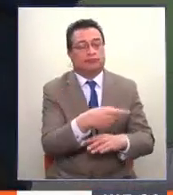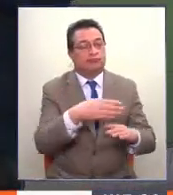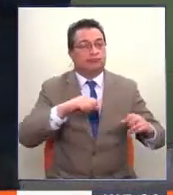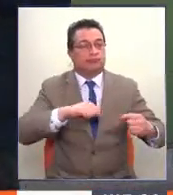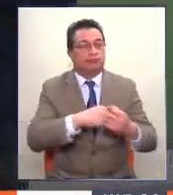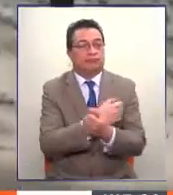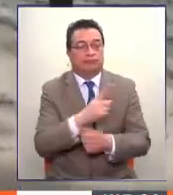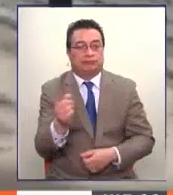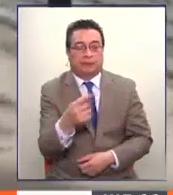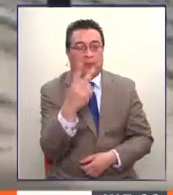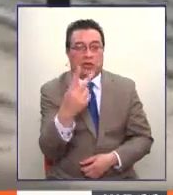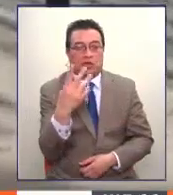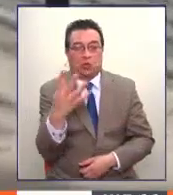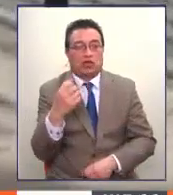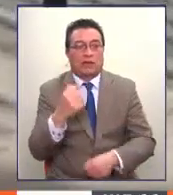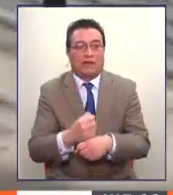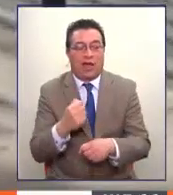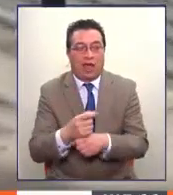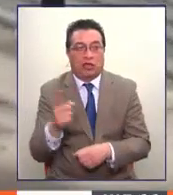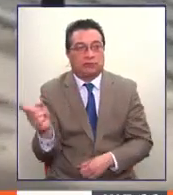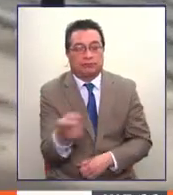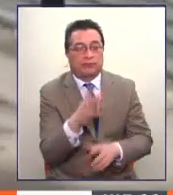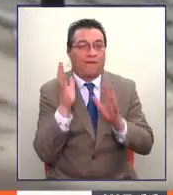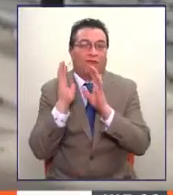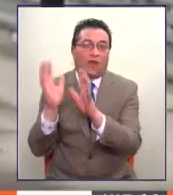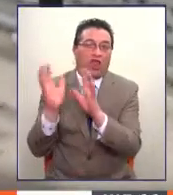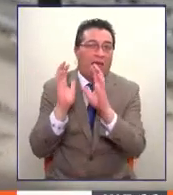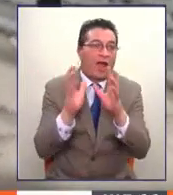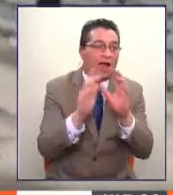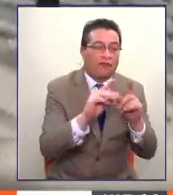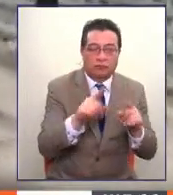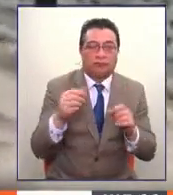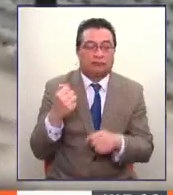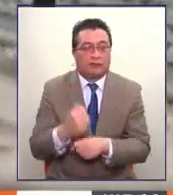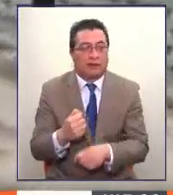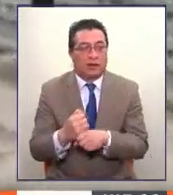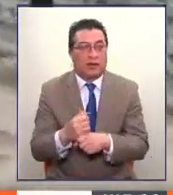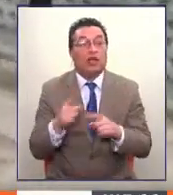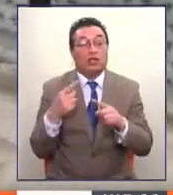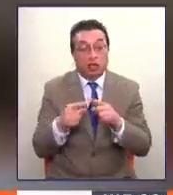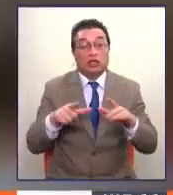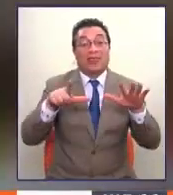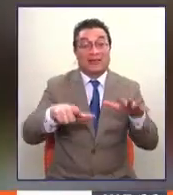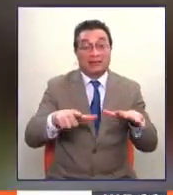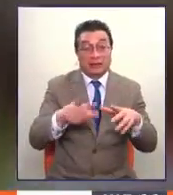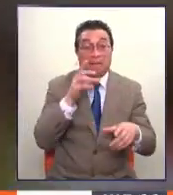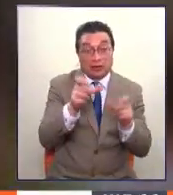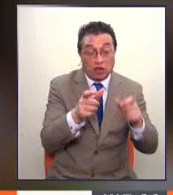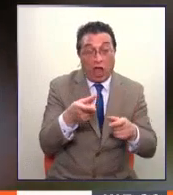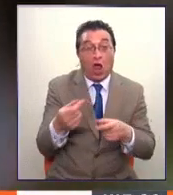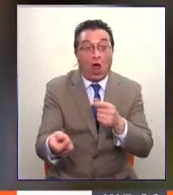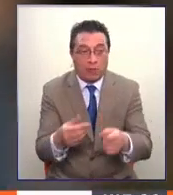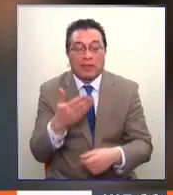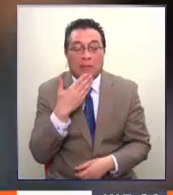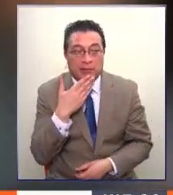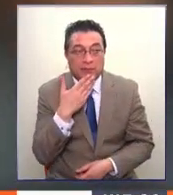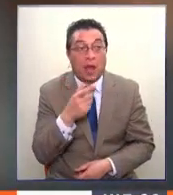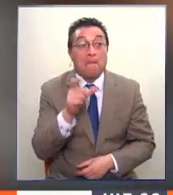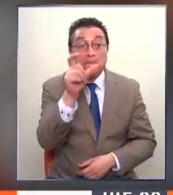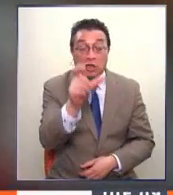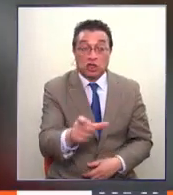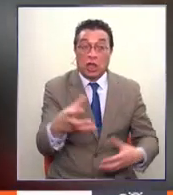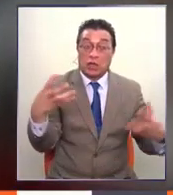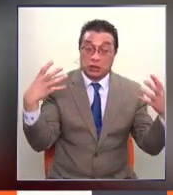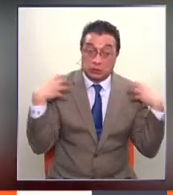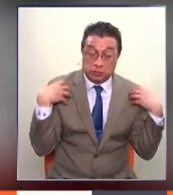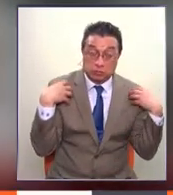la tienda que estaban realizando funciones de bodegaje caja y reposición además de otros 17 clientes la persona que sea responsable de esta